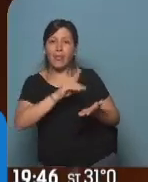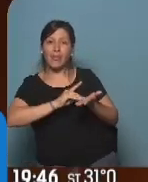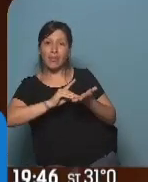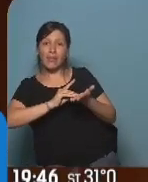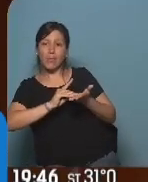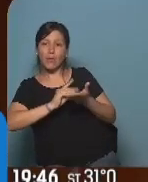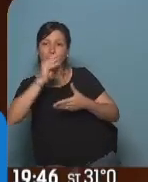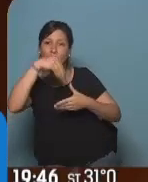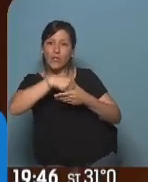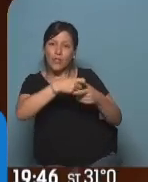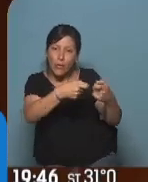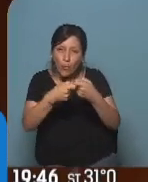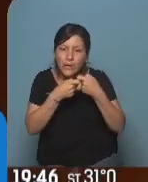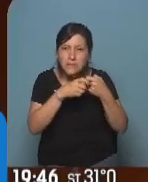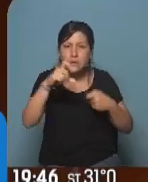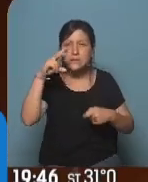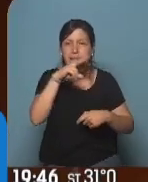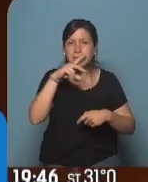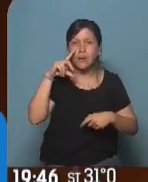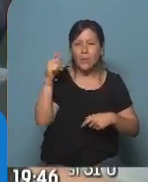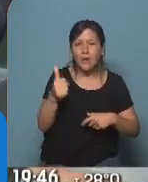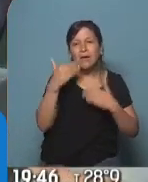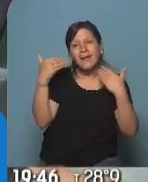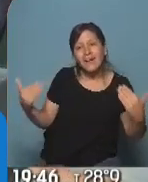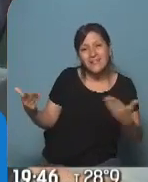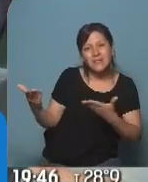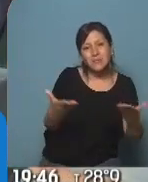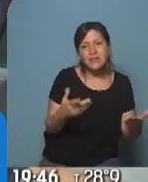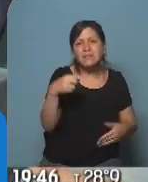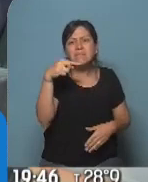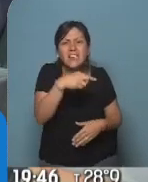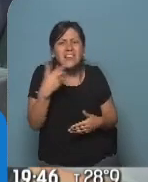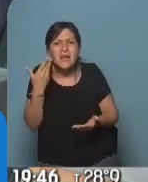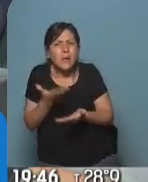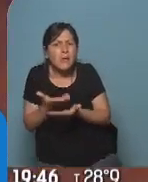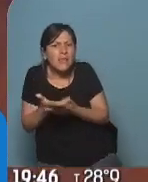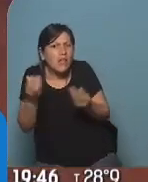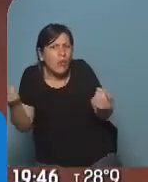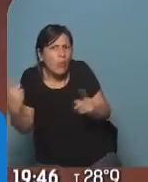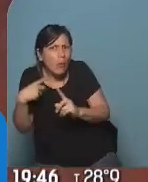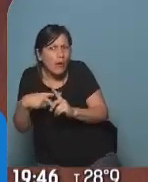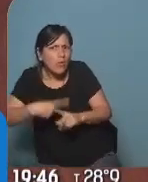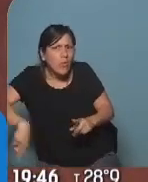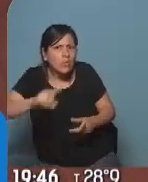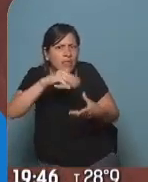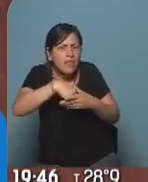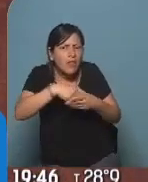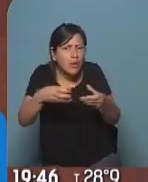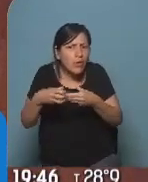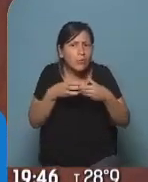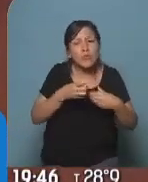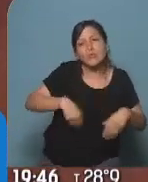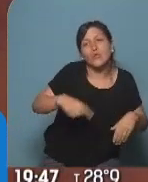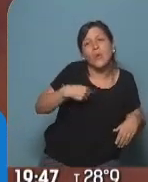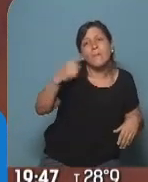bienvenido diputados hola buenas caracteres de limitación como se encuadra este pedido concreto va a ser el cardio que van a hacer ustedes en la coalición cívica- que nosotros creemos